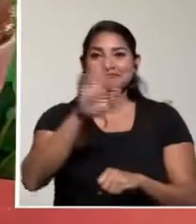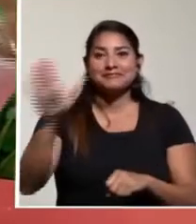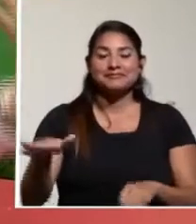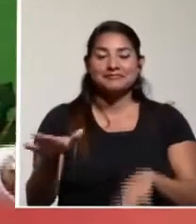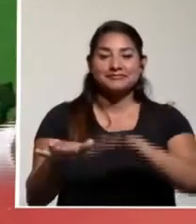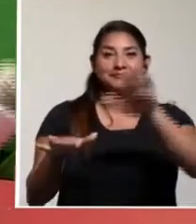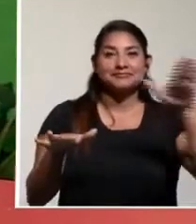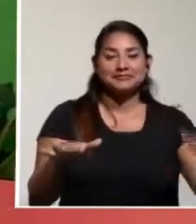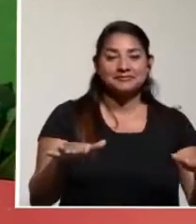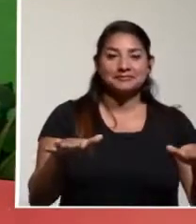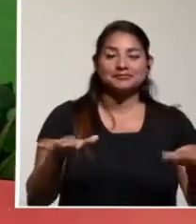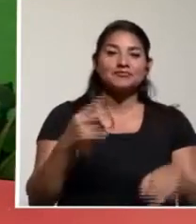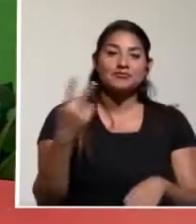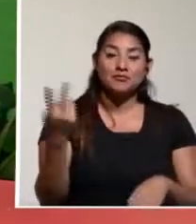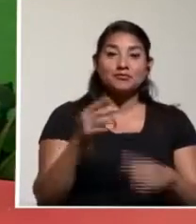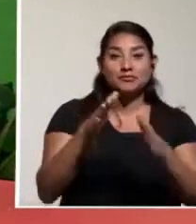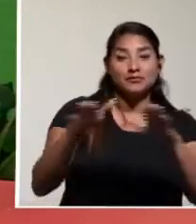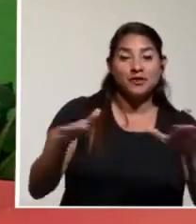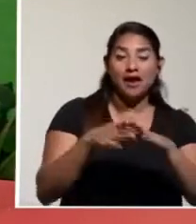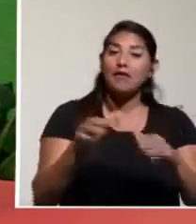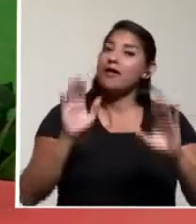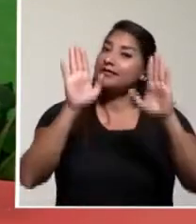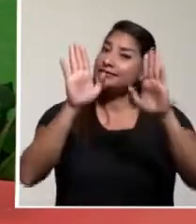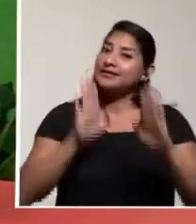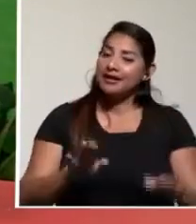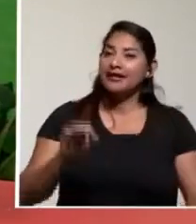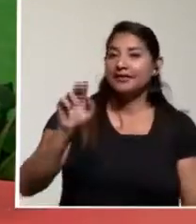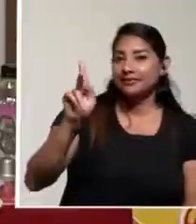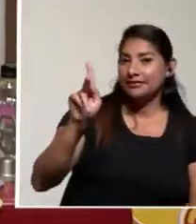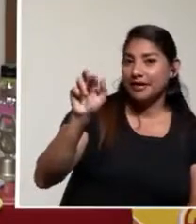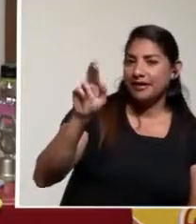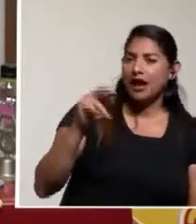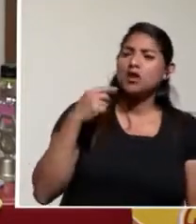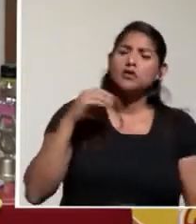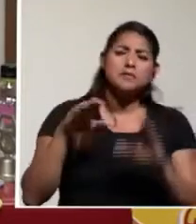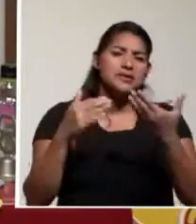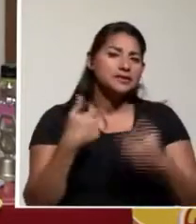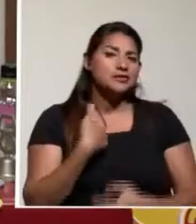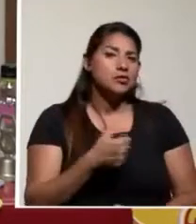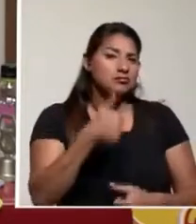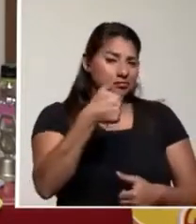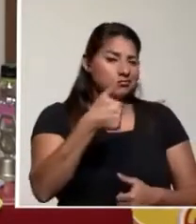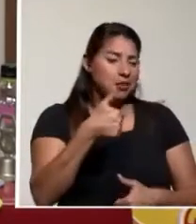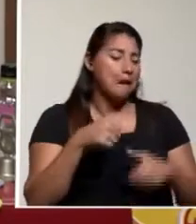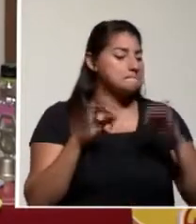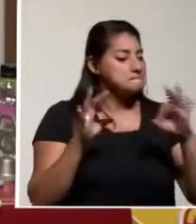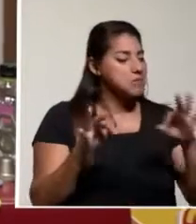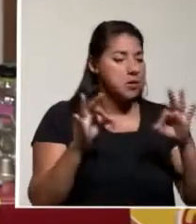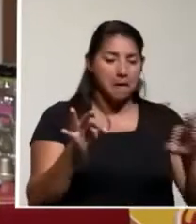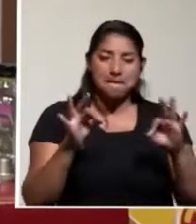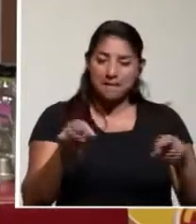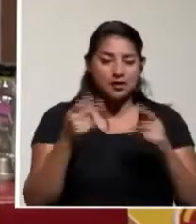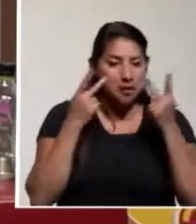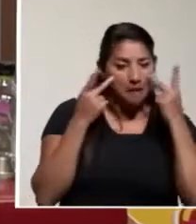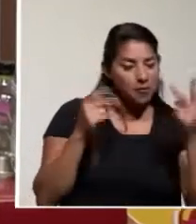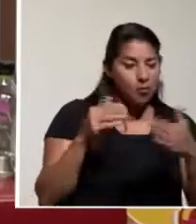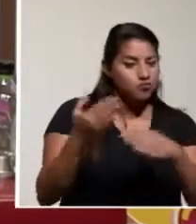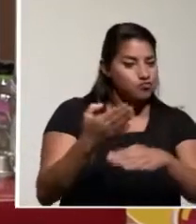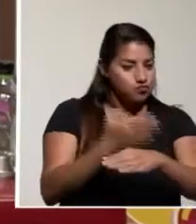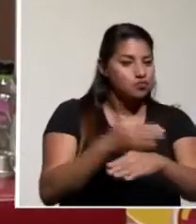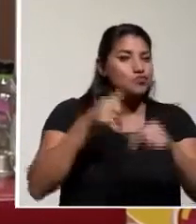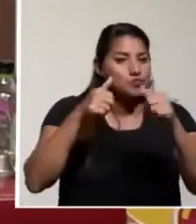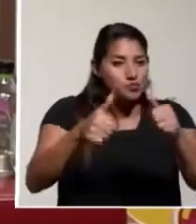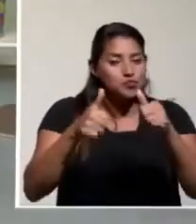lado y del otro. Claro que excelente, niña Carla. ¿Y cómo voy con esas clases ya? Va súper bien. Ah, bueno, va súper adelantada,